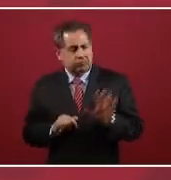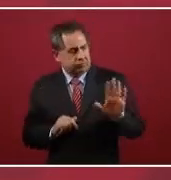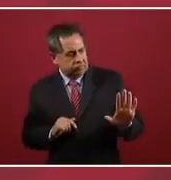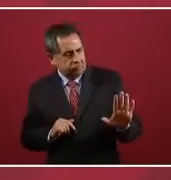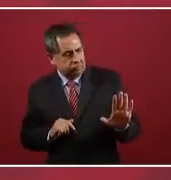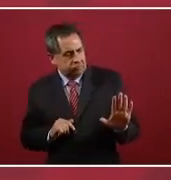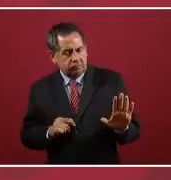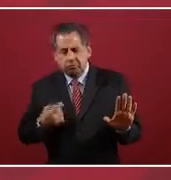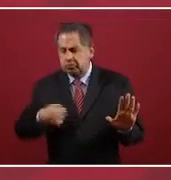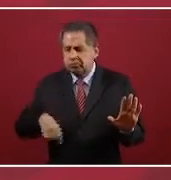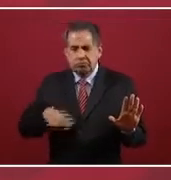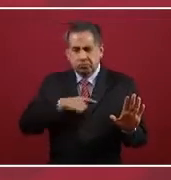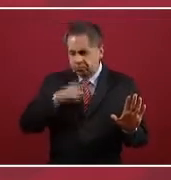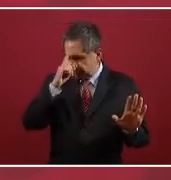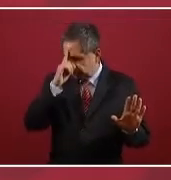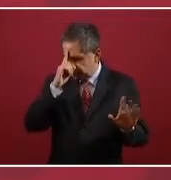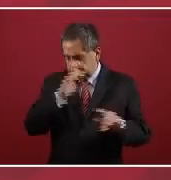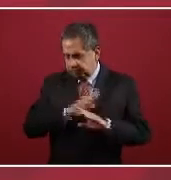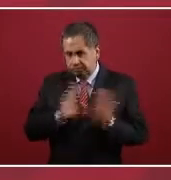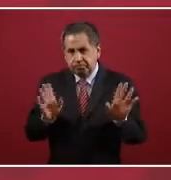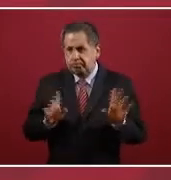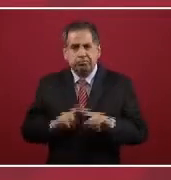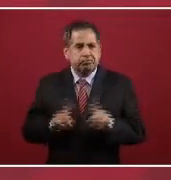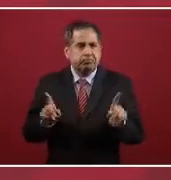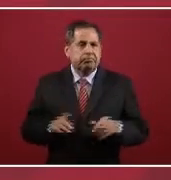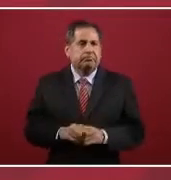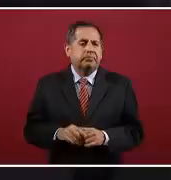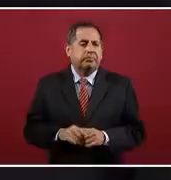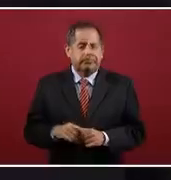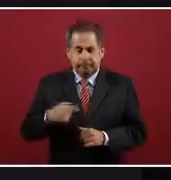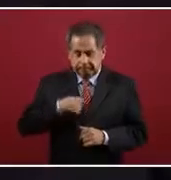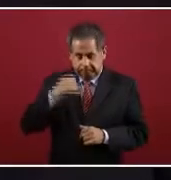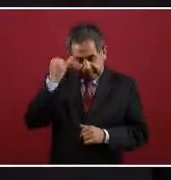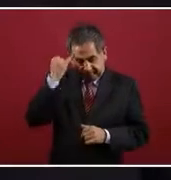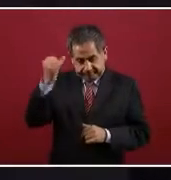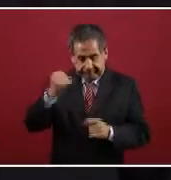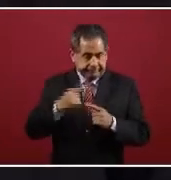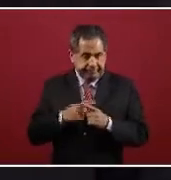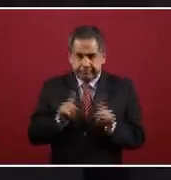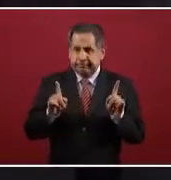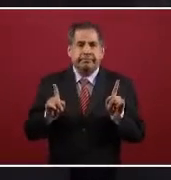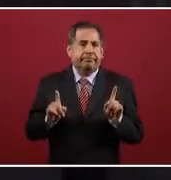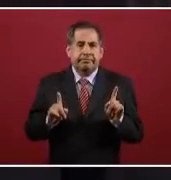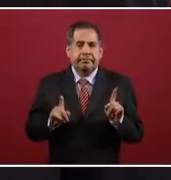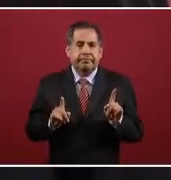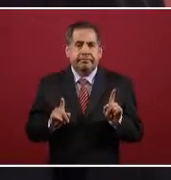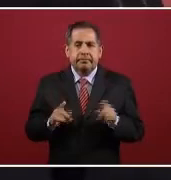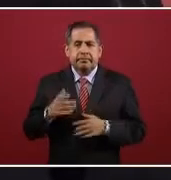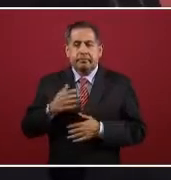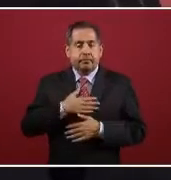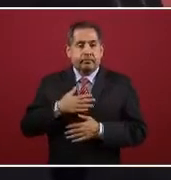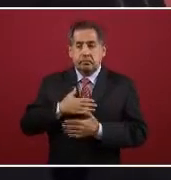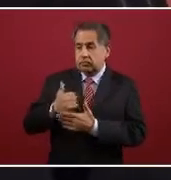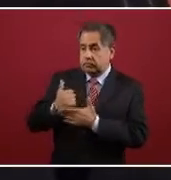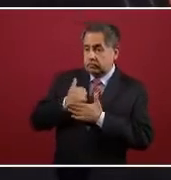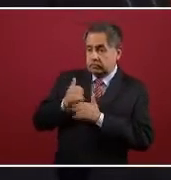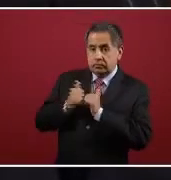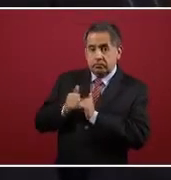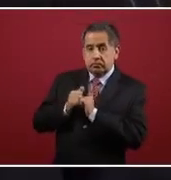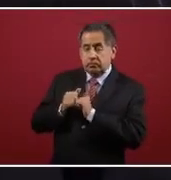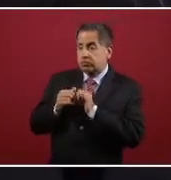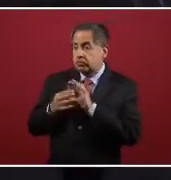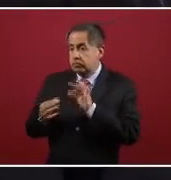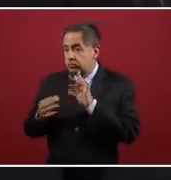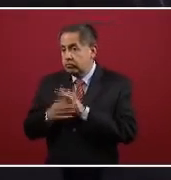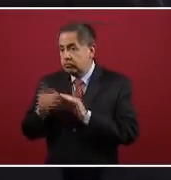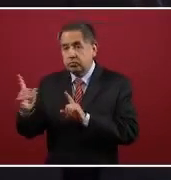tenemos una visión distinta. A mí me ayuda mucho el